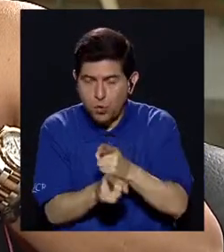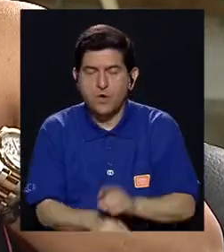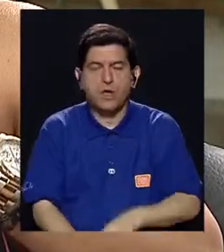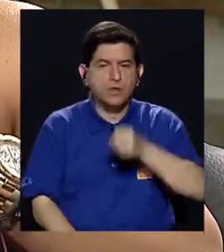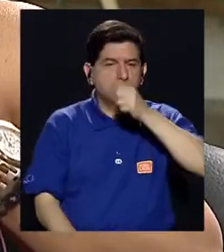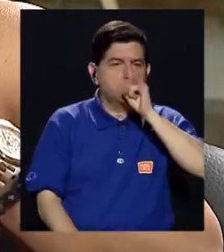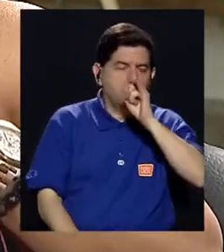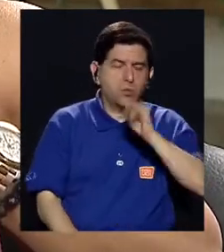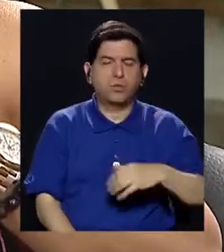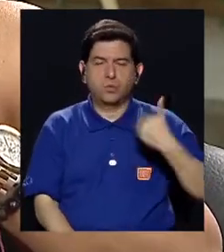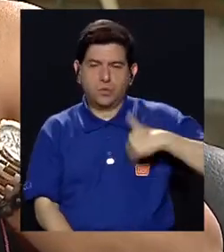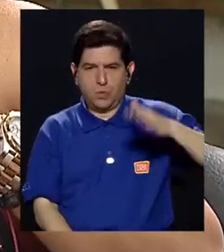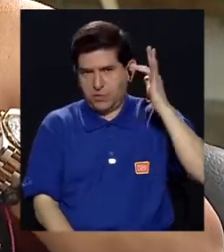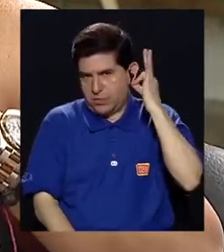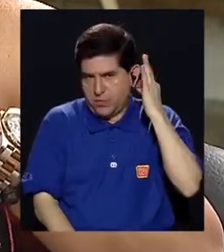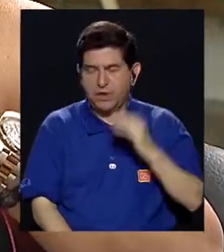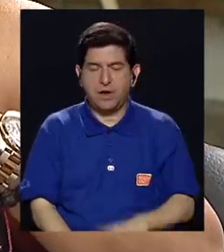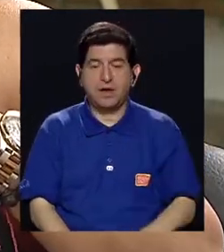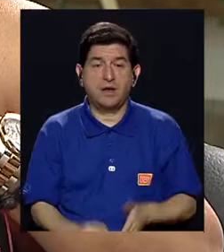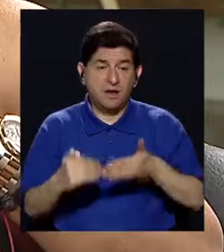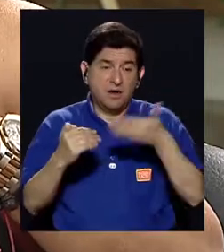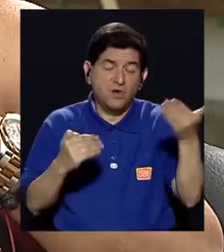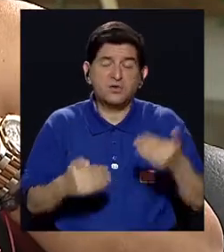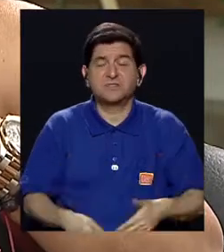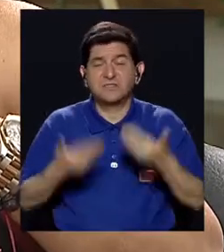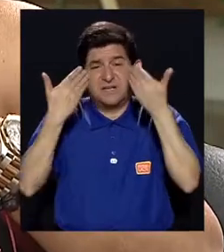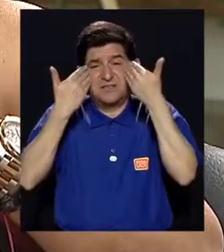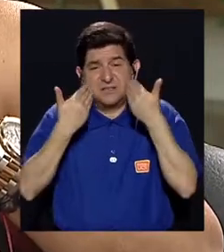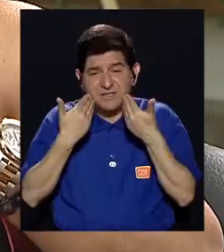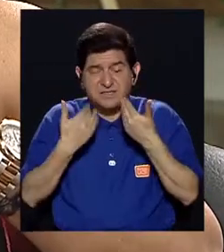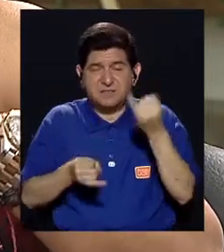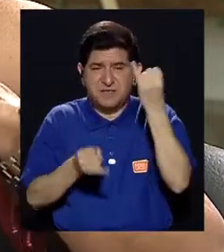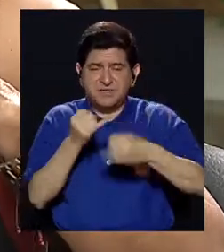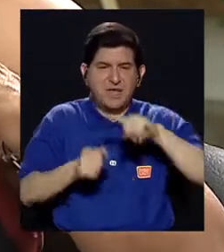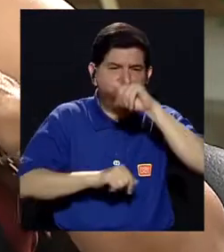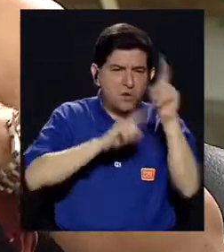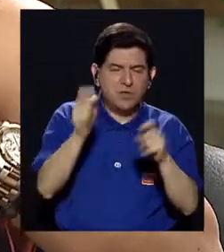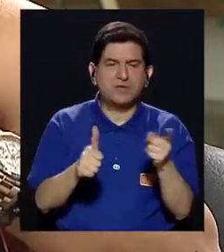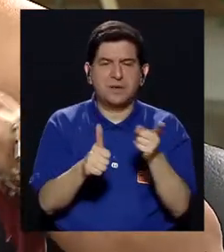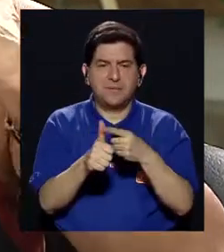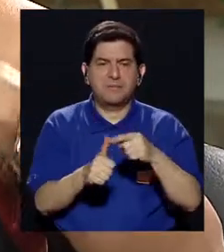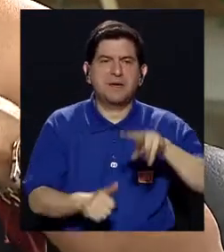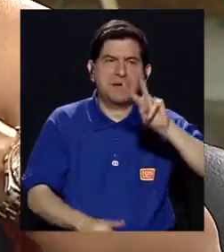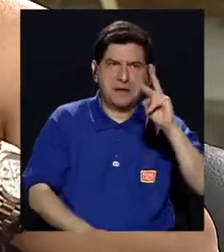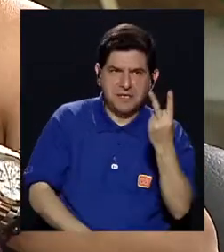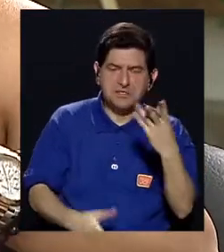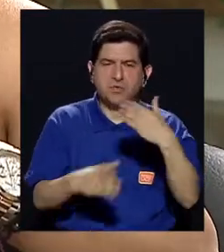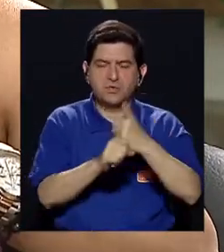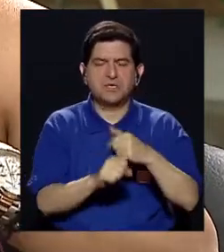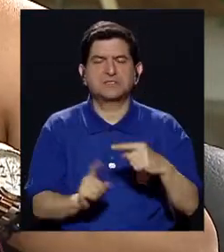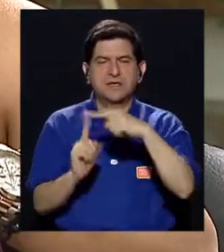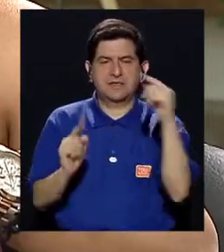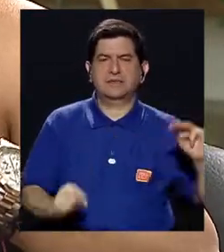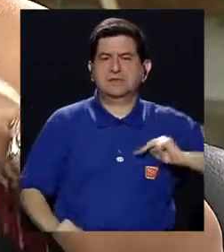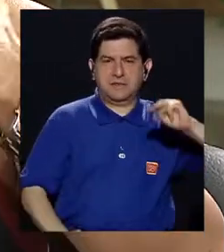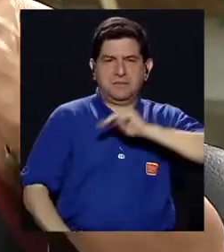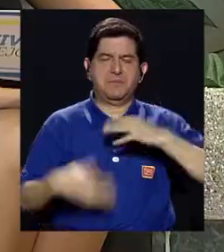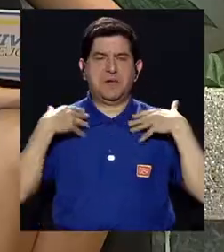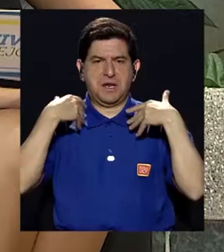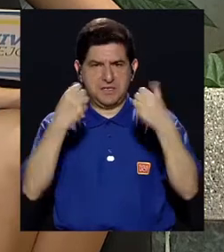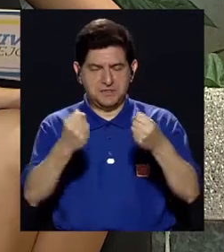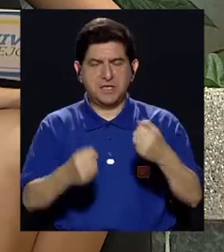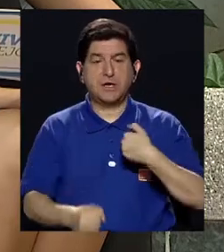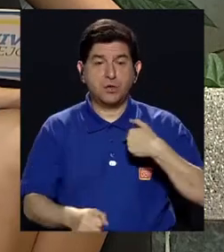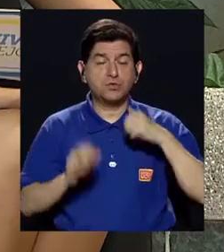del condón femenino y masculino, cosa que tristemente la última encuesta, la primera y la segunda encuesta que hemos hecho desde el Ministerio de Salud,